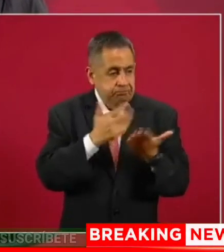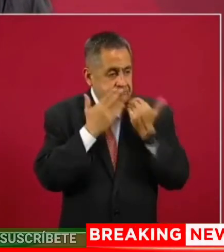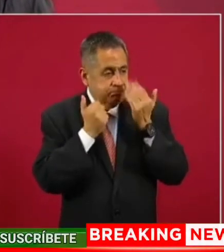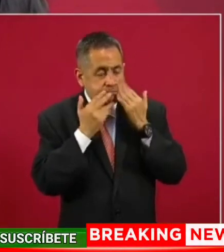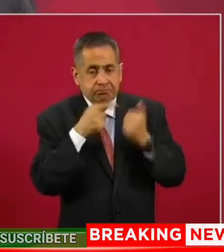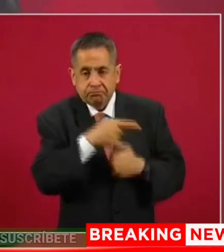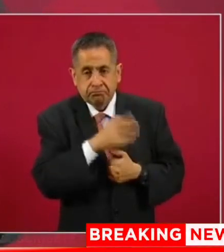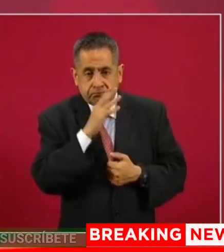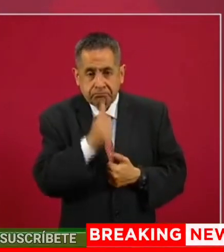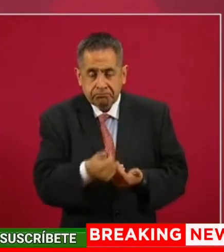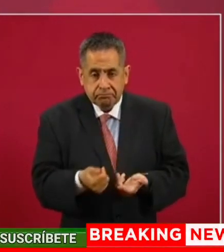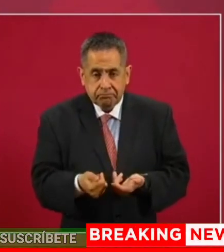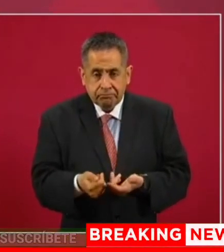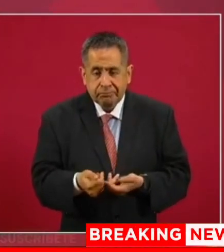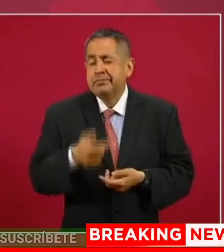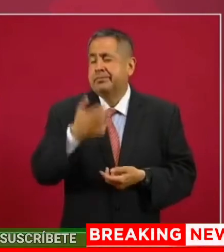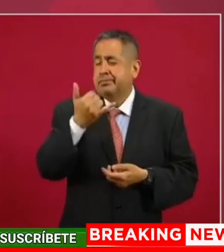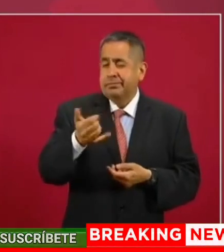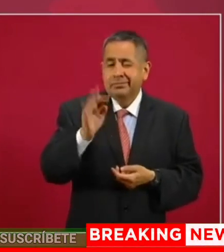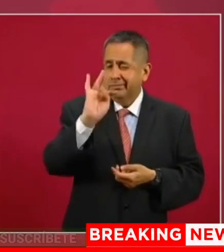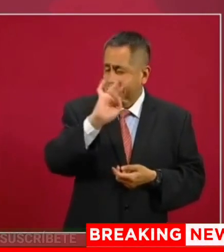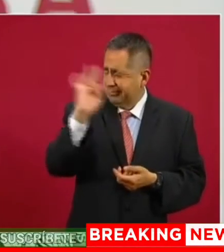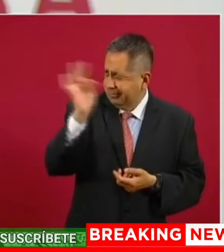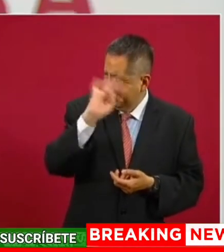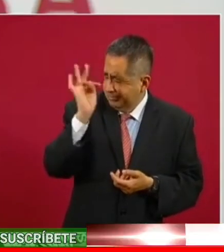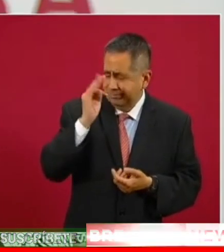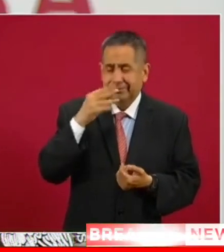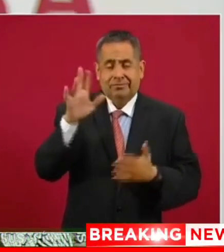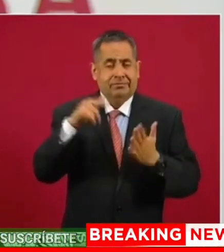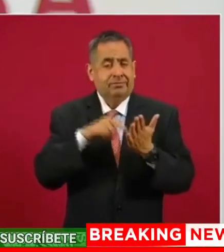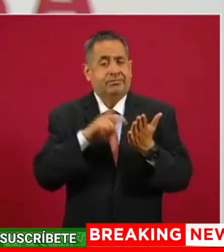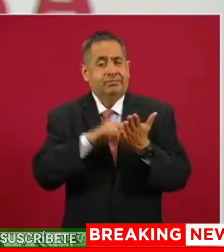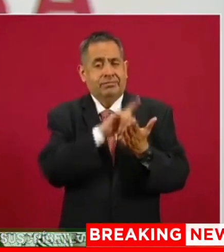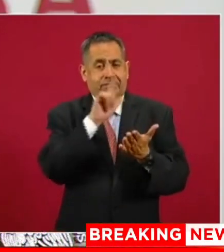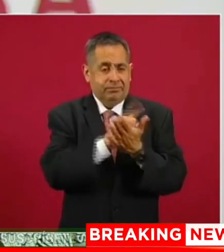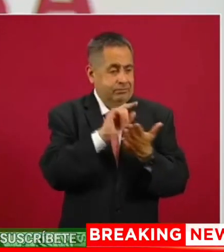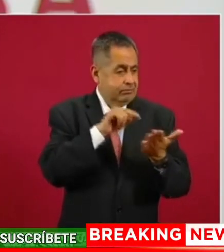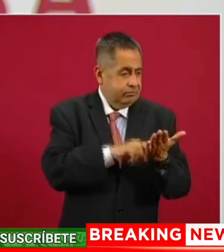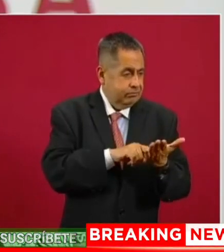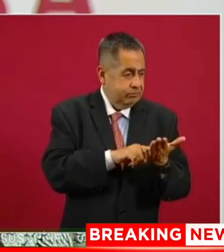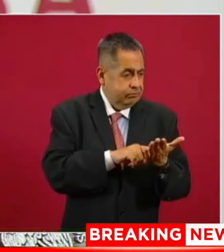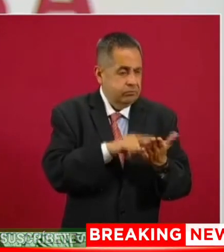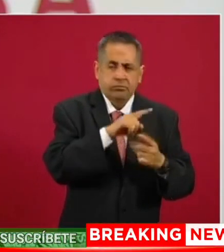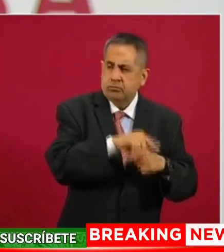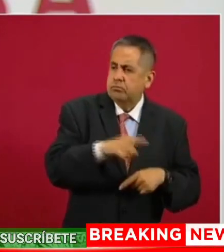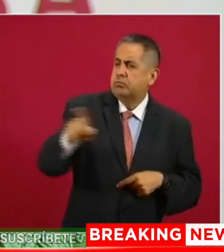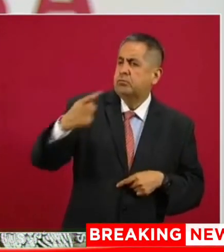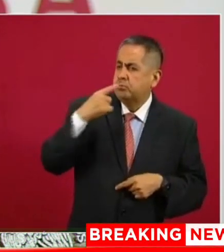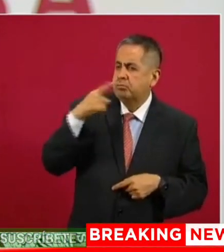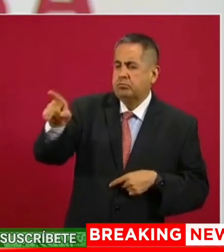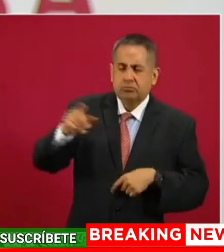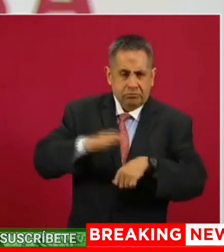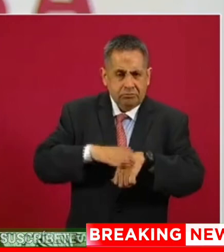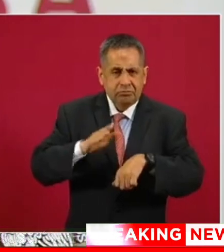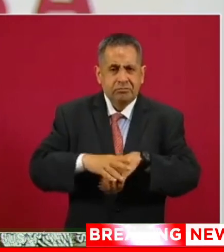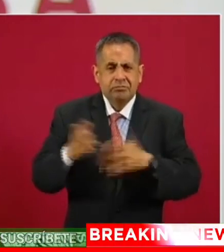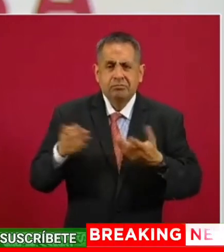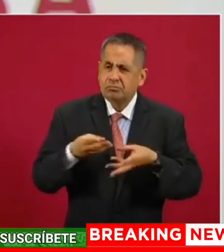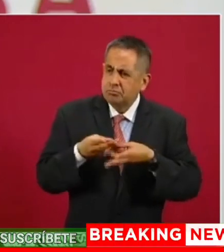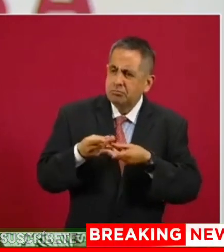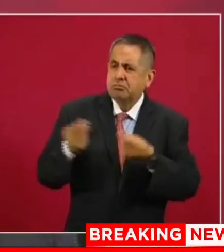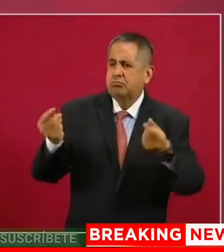si hubiese fundamento legal, pues hay instancias para